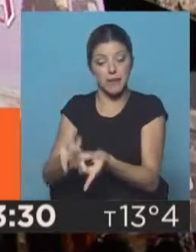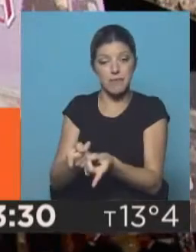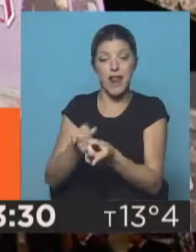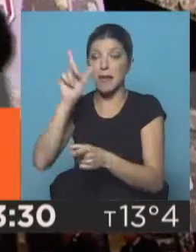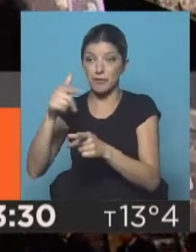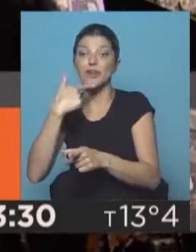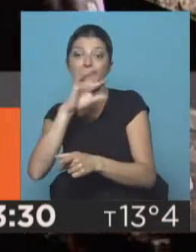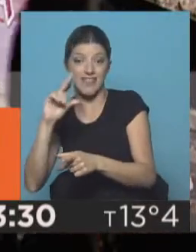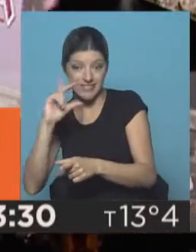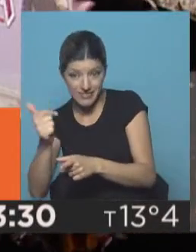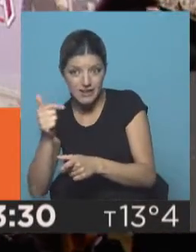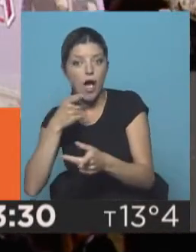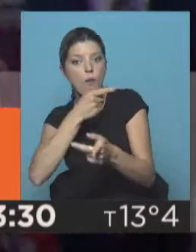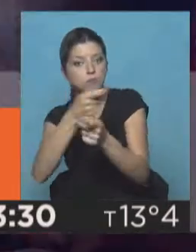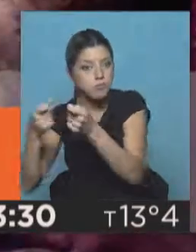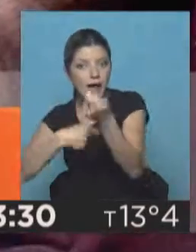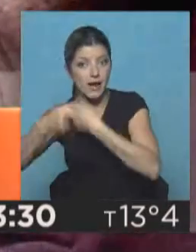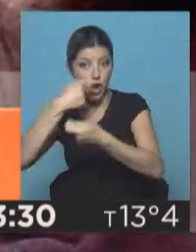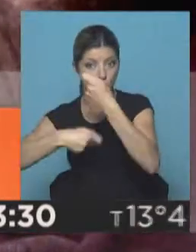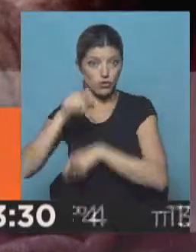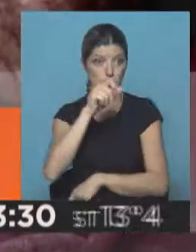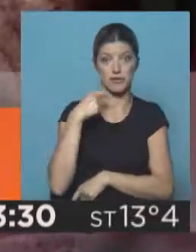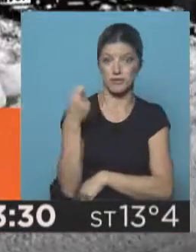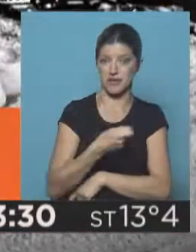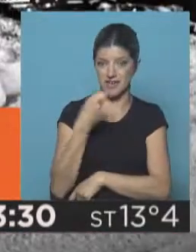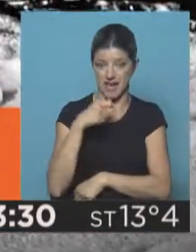sirios a la economía turca.